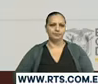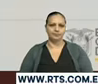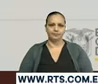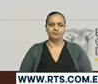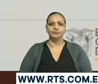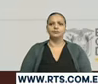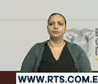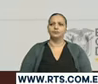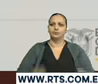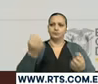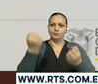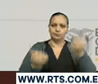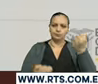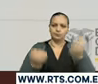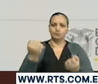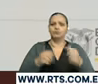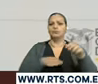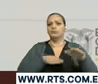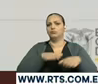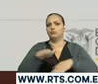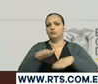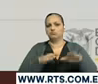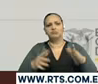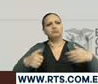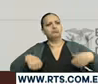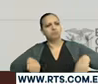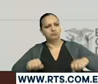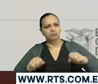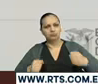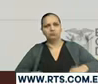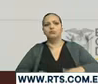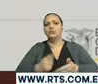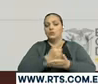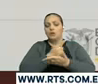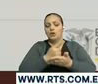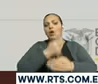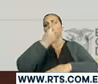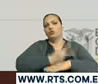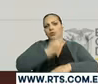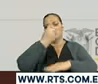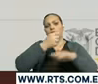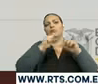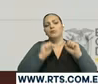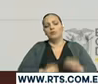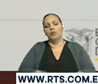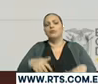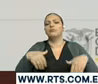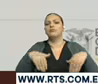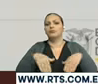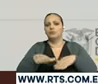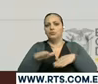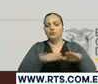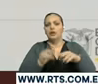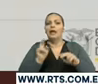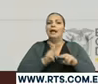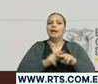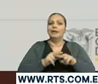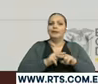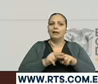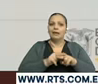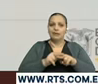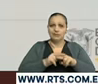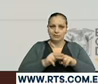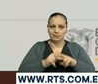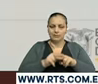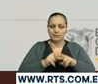vehículos particulares se incluye a motos 2 días a la semana. Taxis y transporte mixto, par